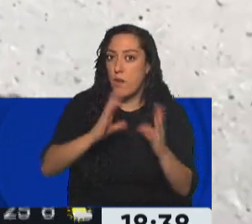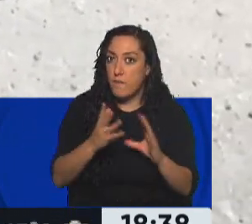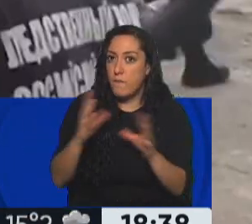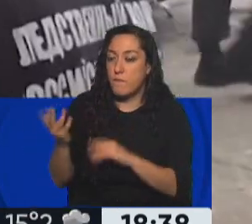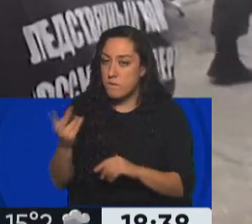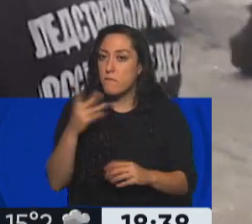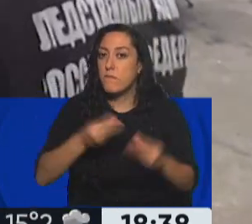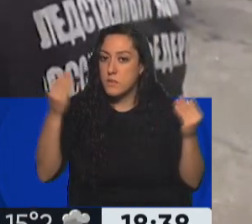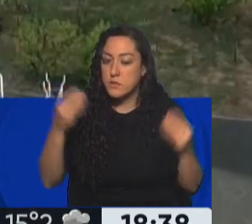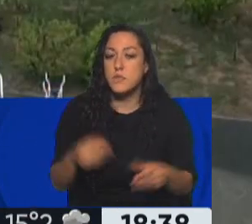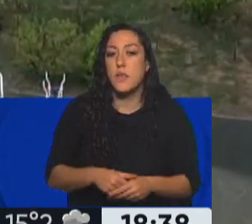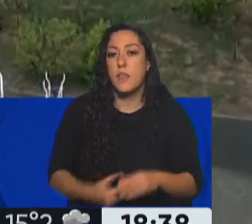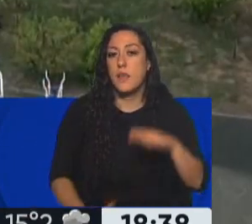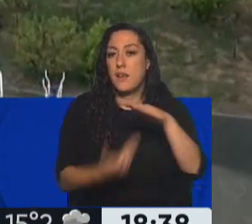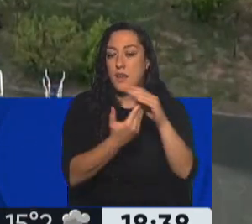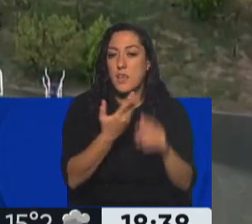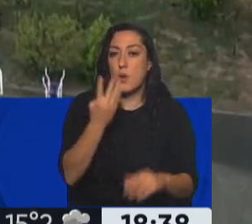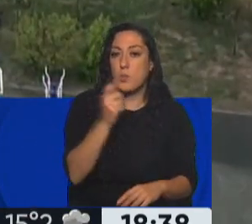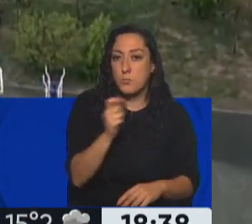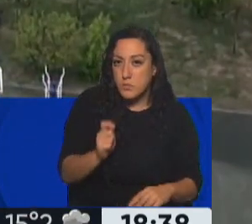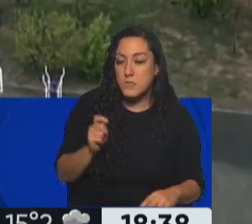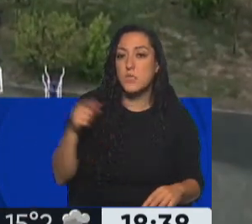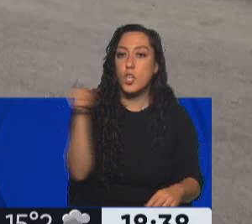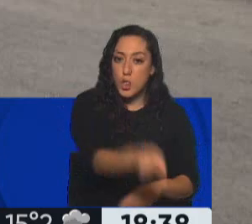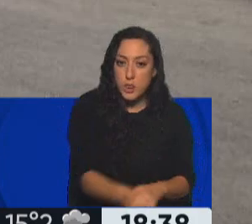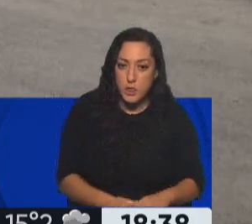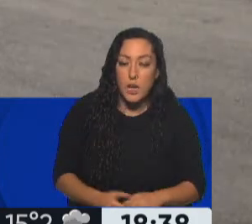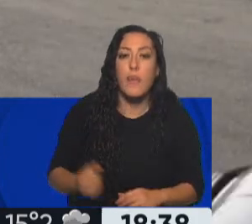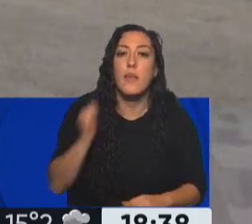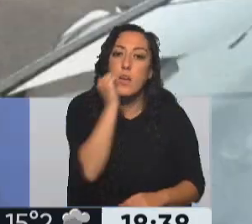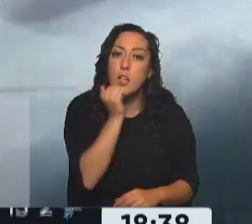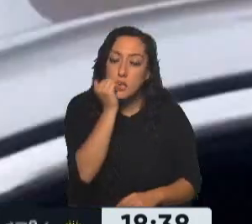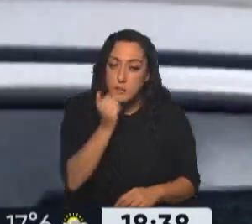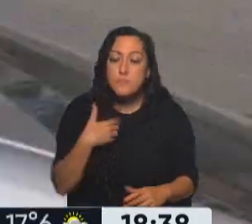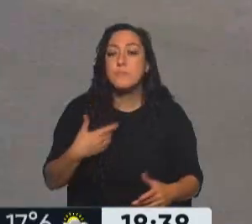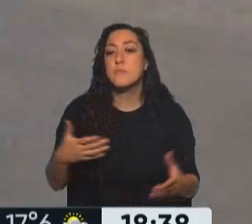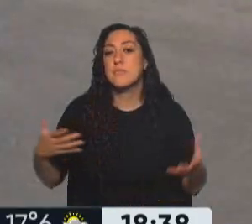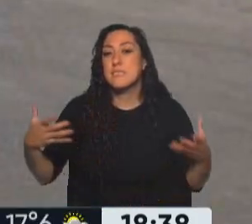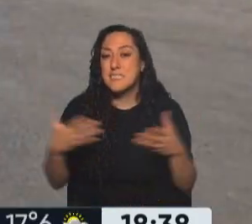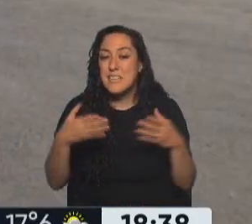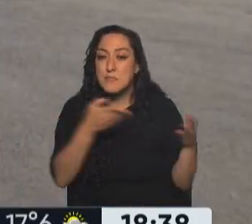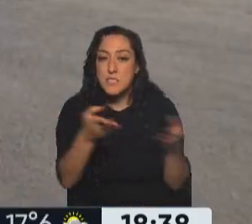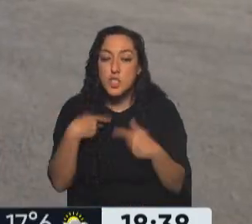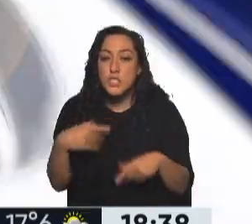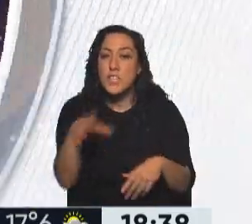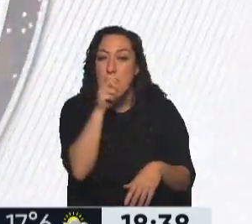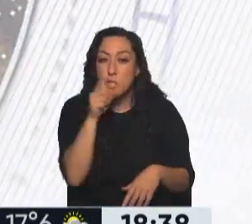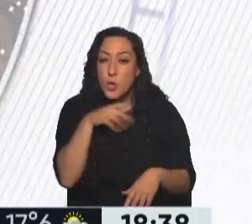un alto mando del Kremlin en 4 meses. Rusia acusa al servicio secreto de Ucrania del